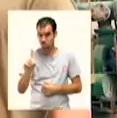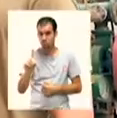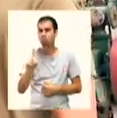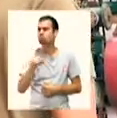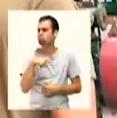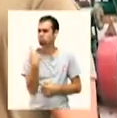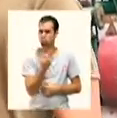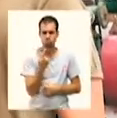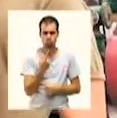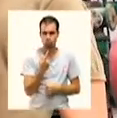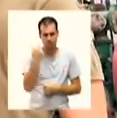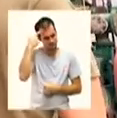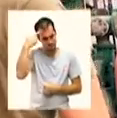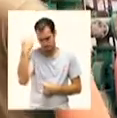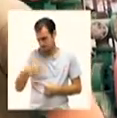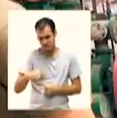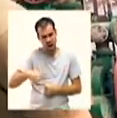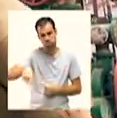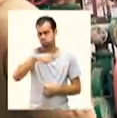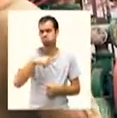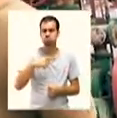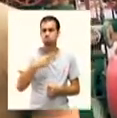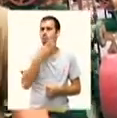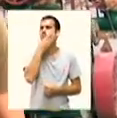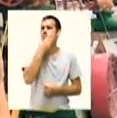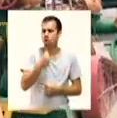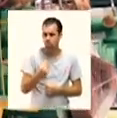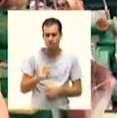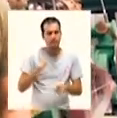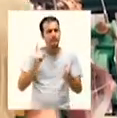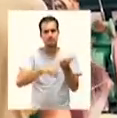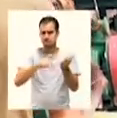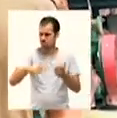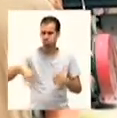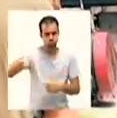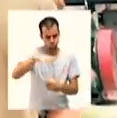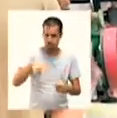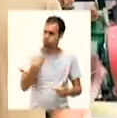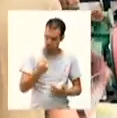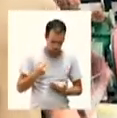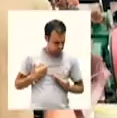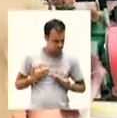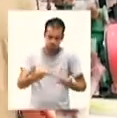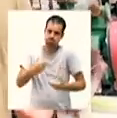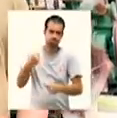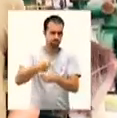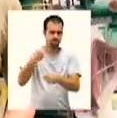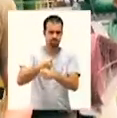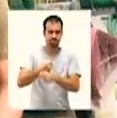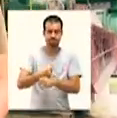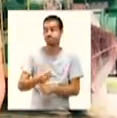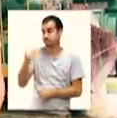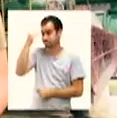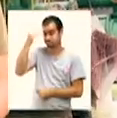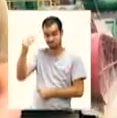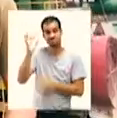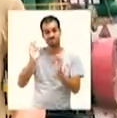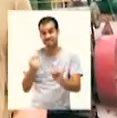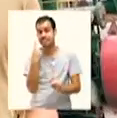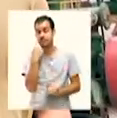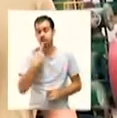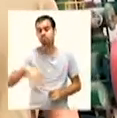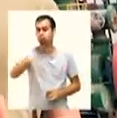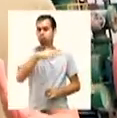ni al gobierno de este país. Muchísimas gracias, ya lo decía Jorge Luis, son jóvenes que saben asumir las responsabilidades y que cuentan con